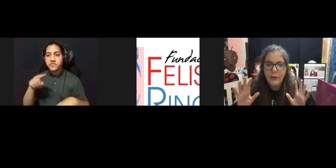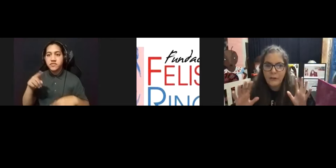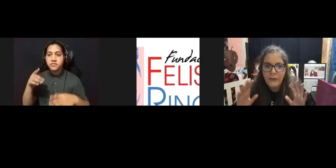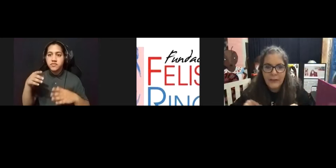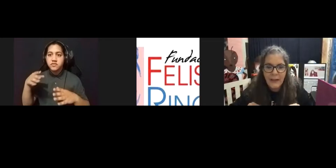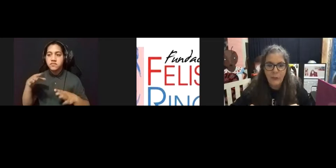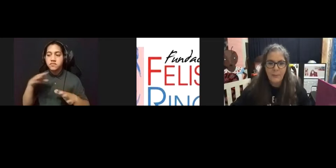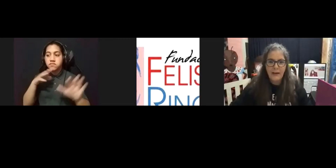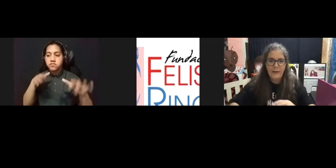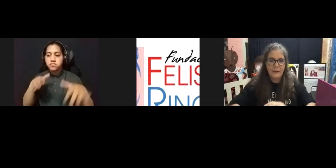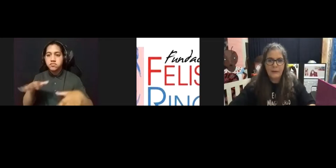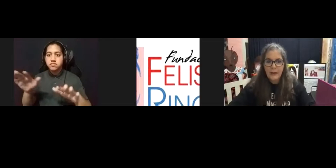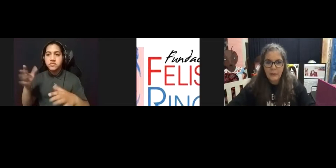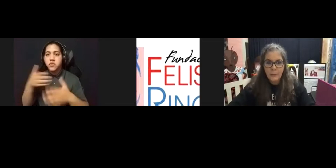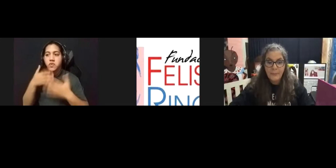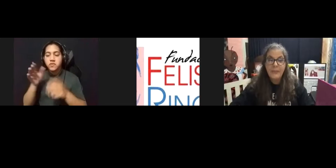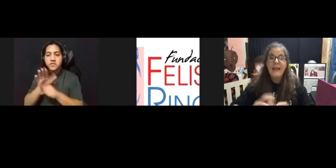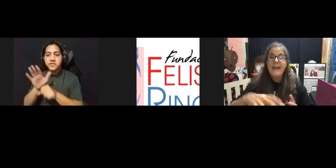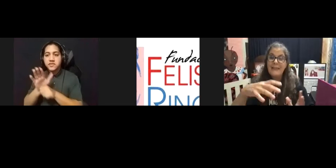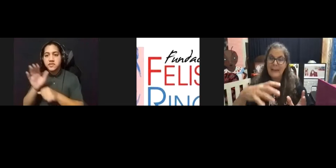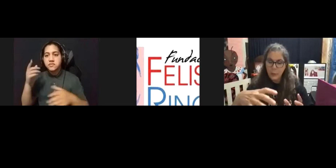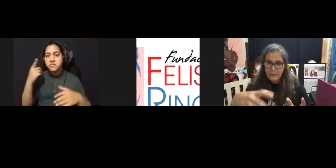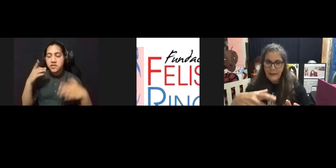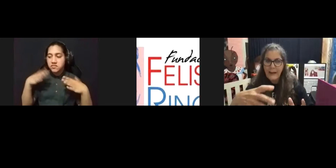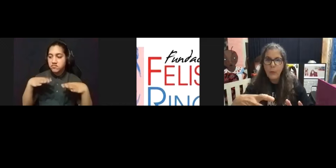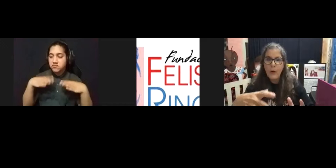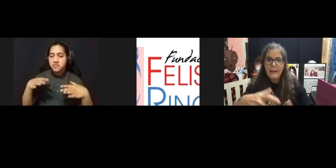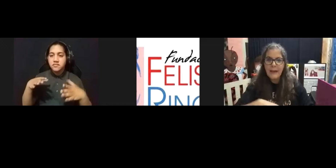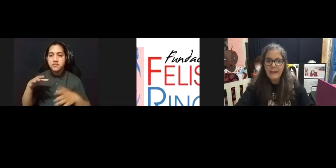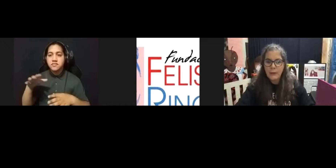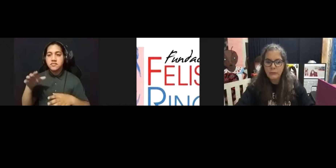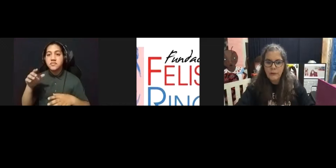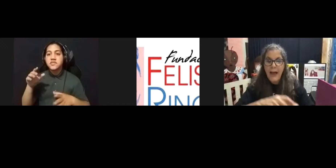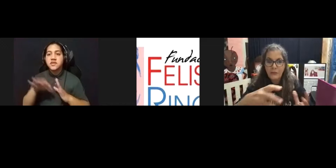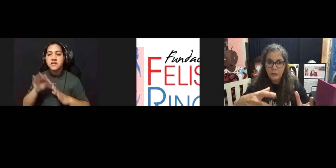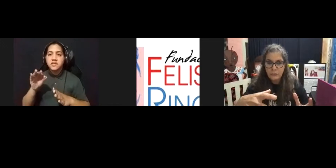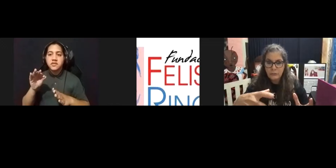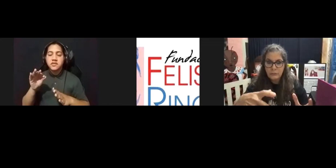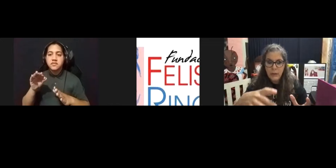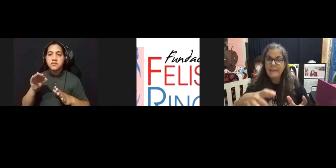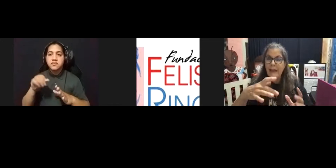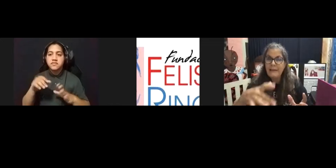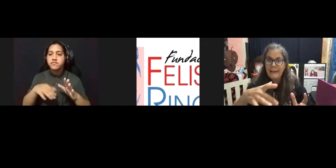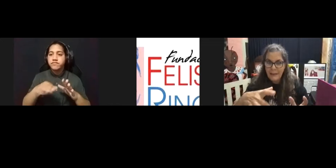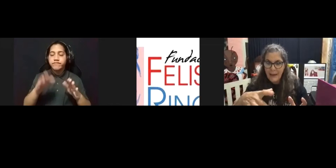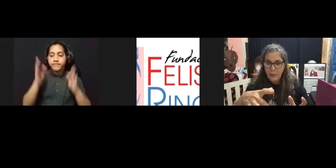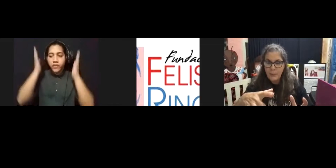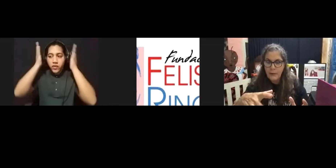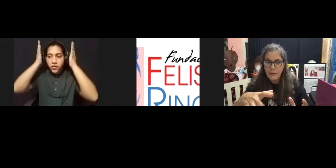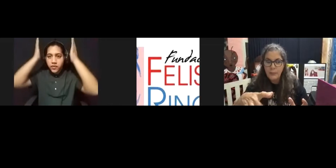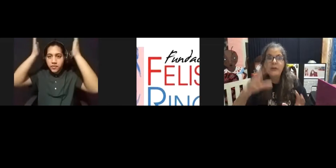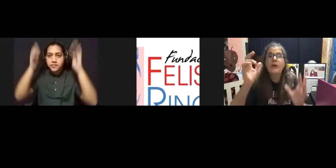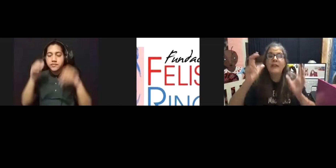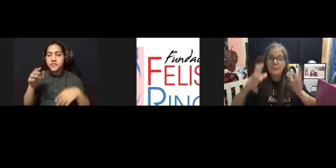no hay suficiente agua para lavar nuestra ropa. Y encuentran la huella de un asno que está llena de agua